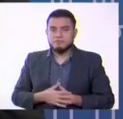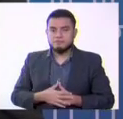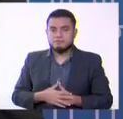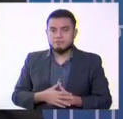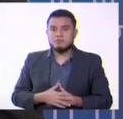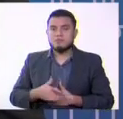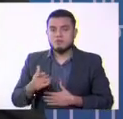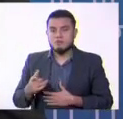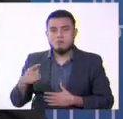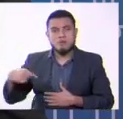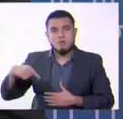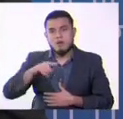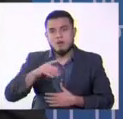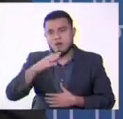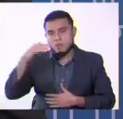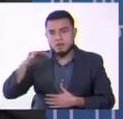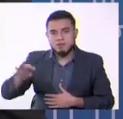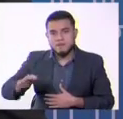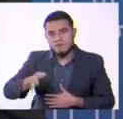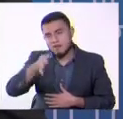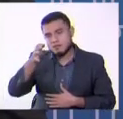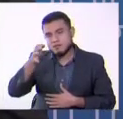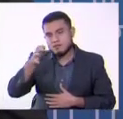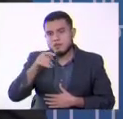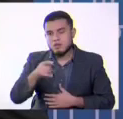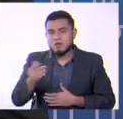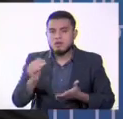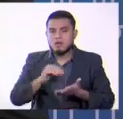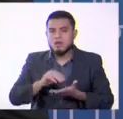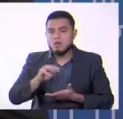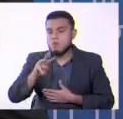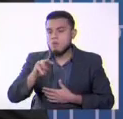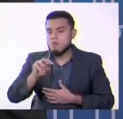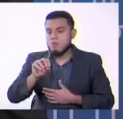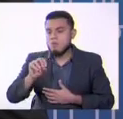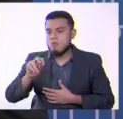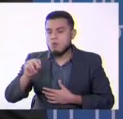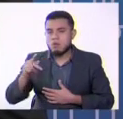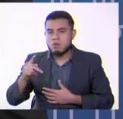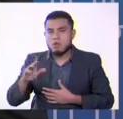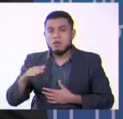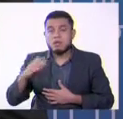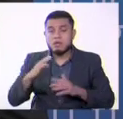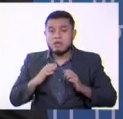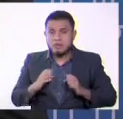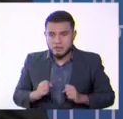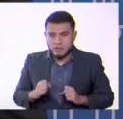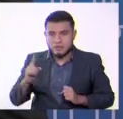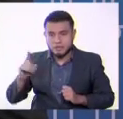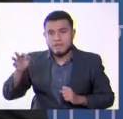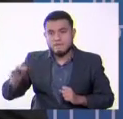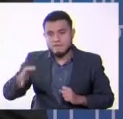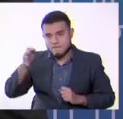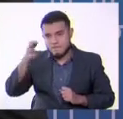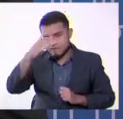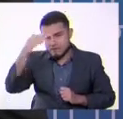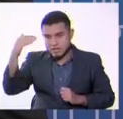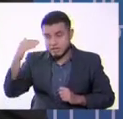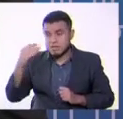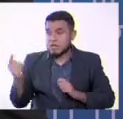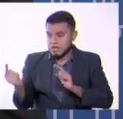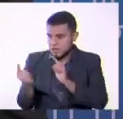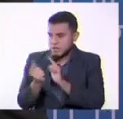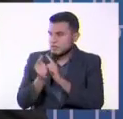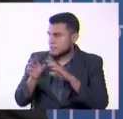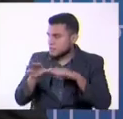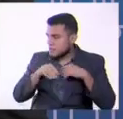migran a Francia, ellos vuelven a llamarse Hmong y logran que el Estado de Francia los reconozca